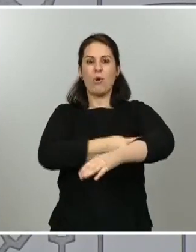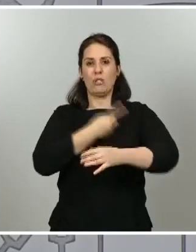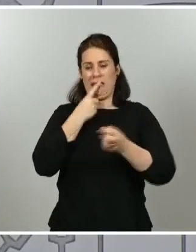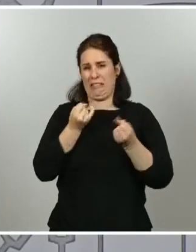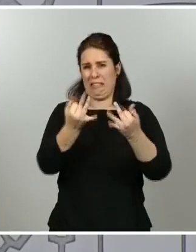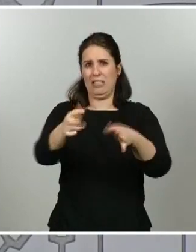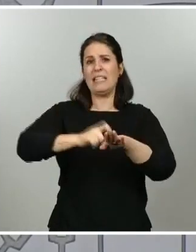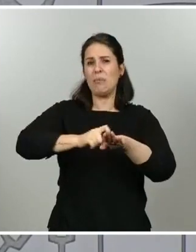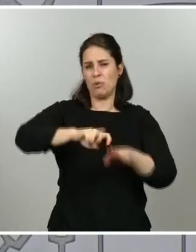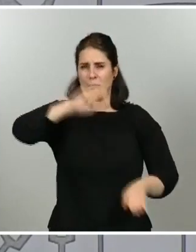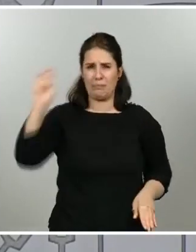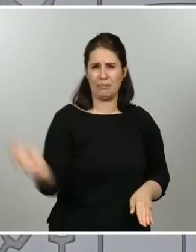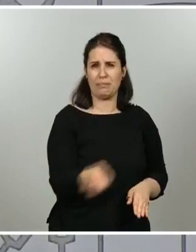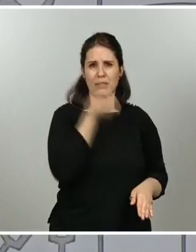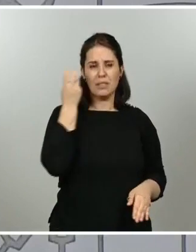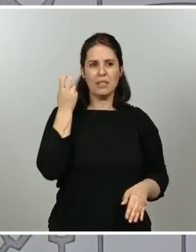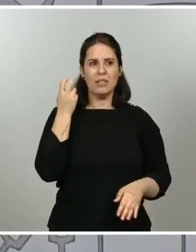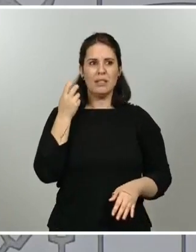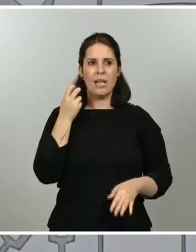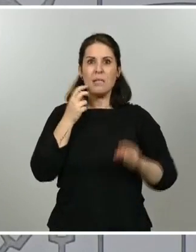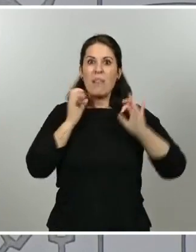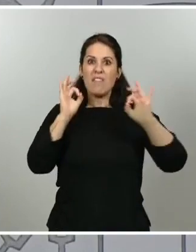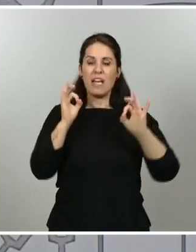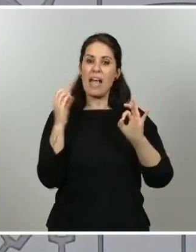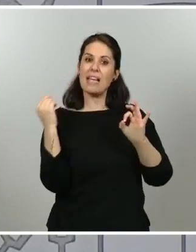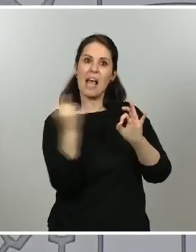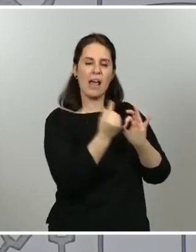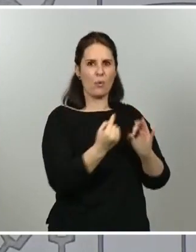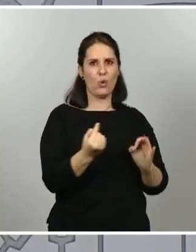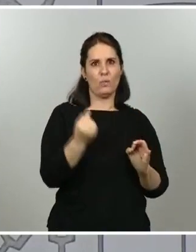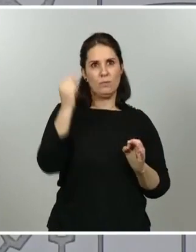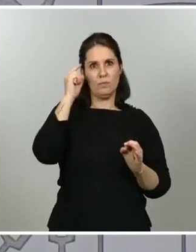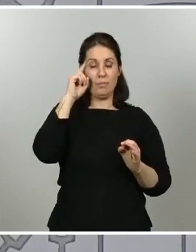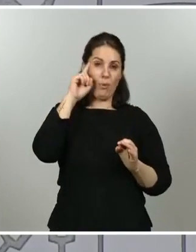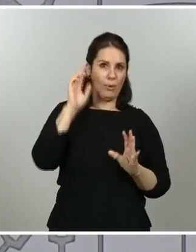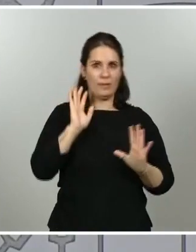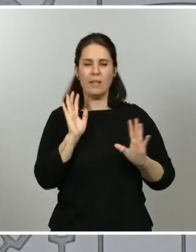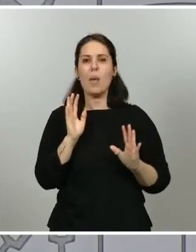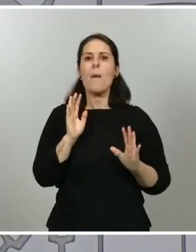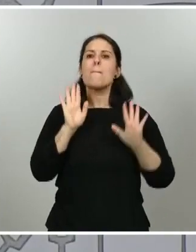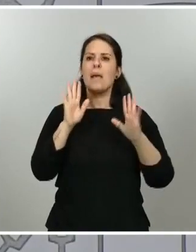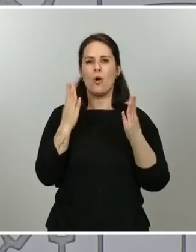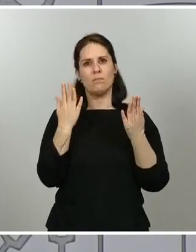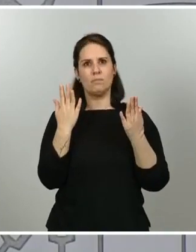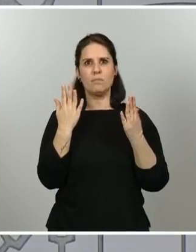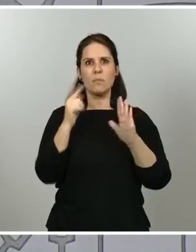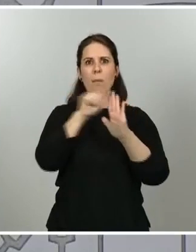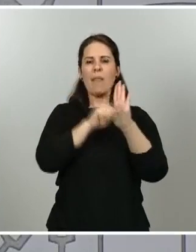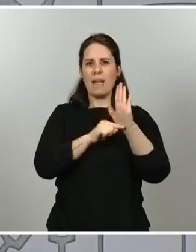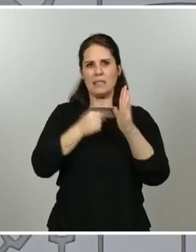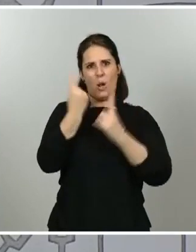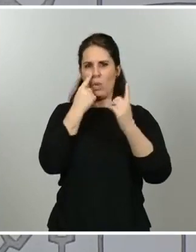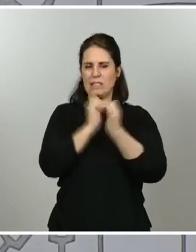realmente hacer especificaciones para cada uno de ellos. Pero sí que es cierto que hay una serie de medidas claras. El